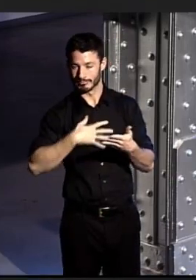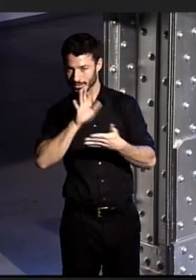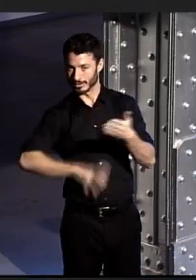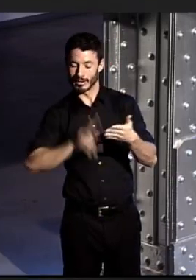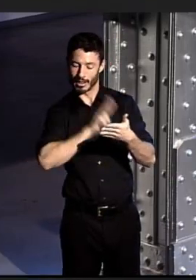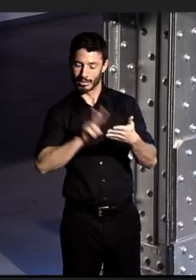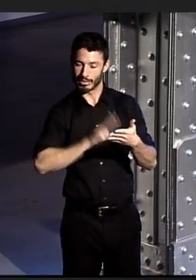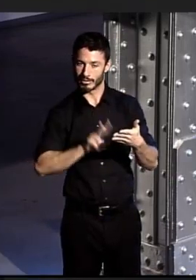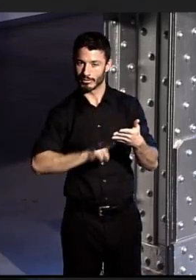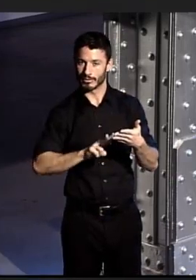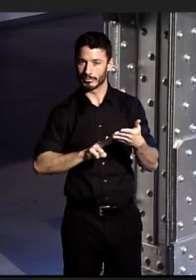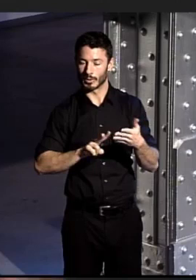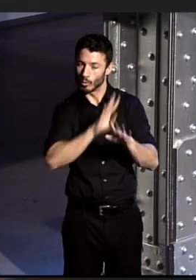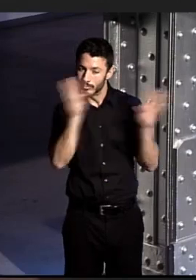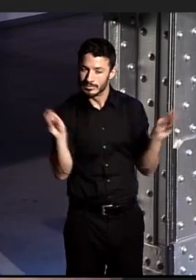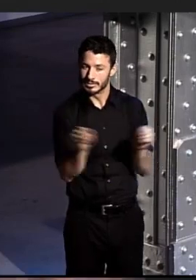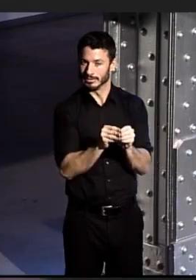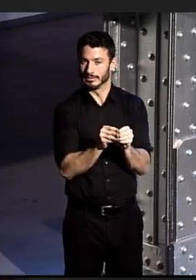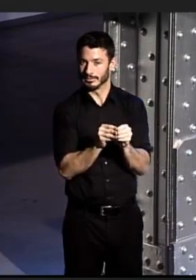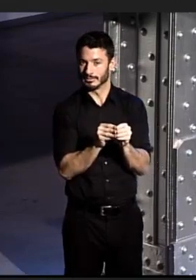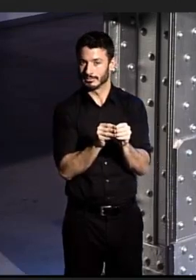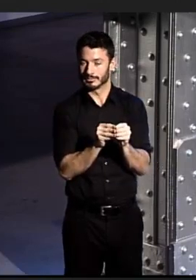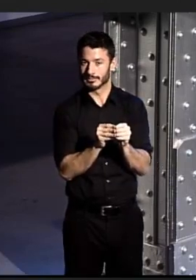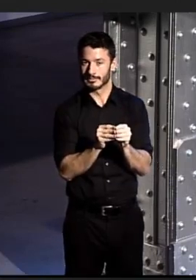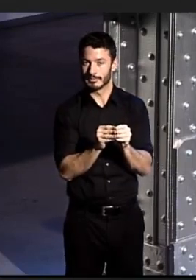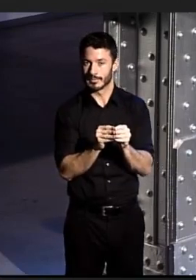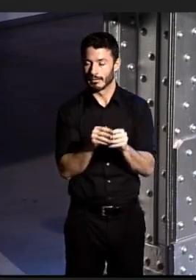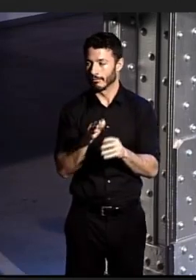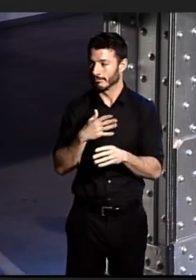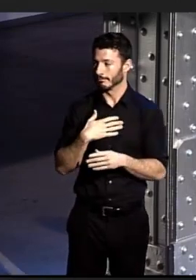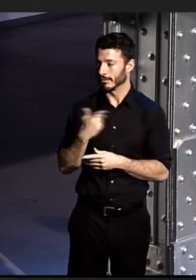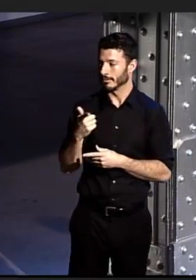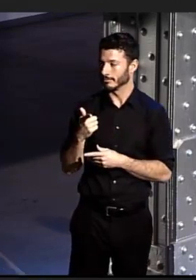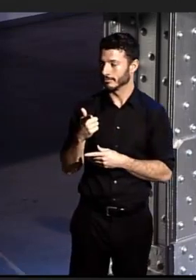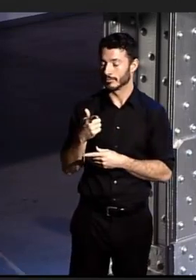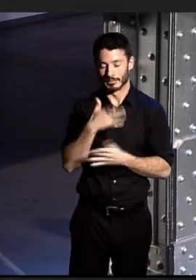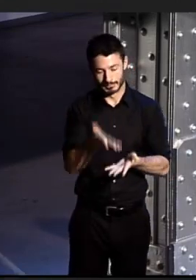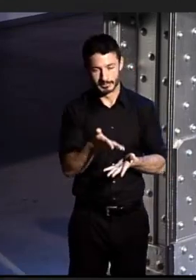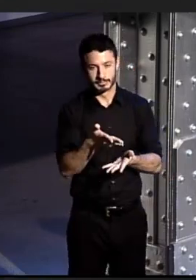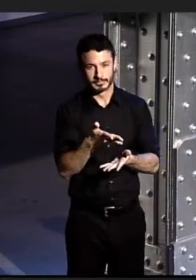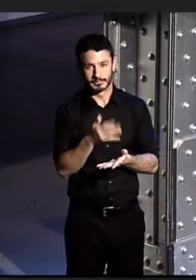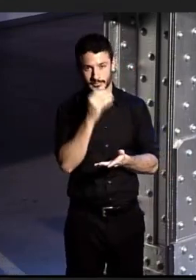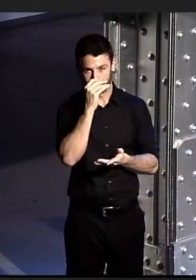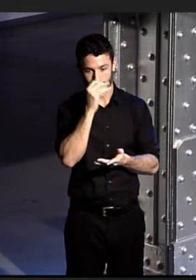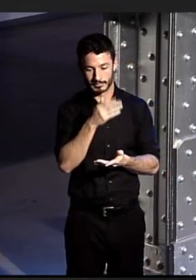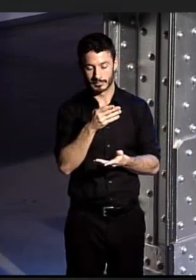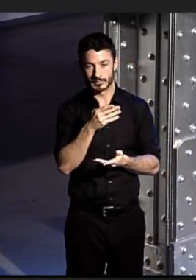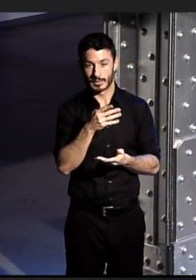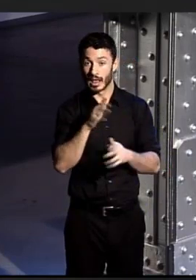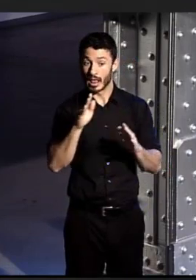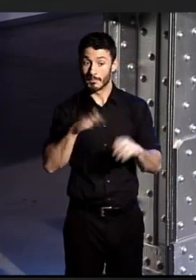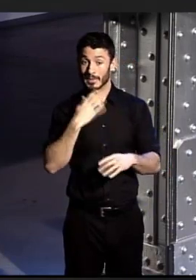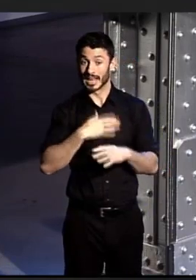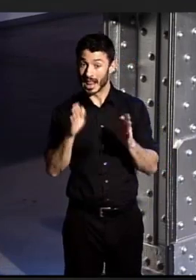es como muy sintética. Quiero decir que, claro, que no es solo eso. Bueno, que por cierto que pues ese libro que se